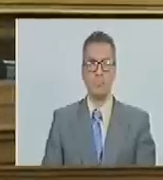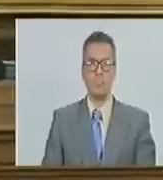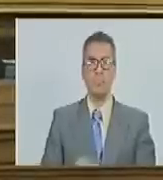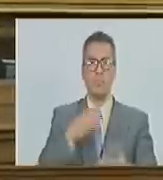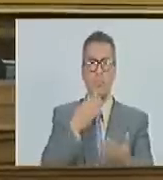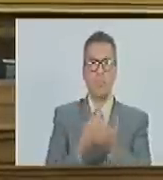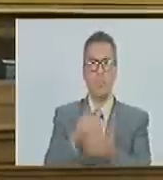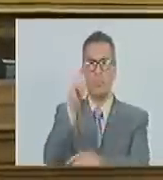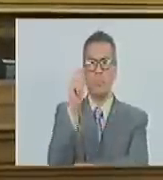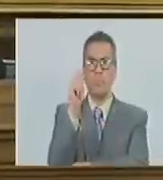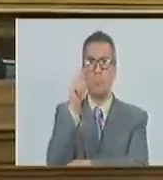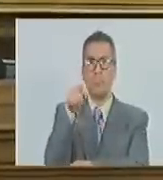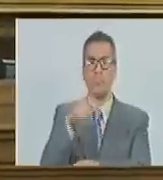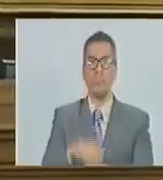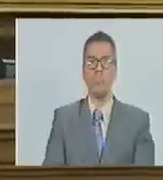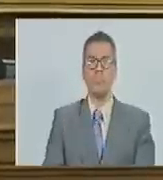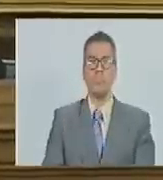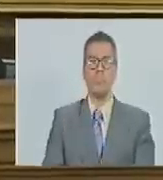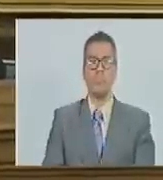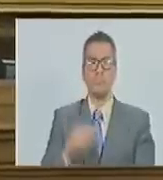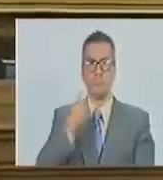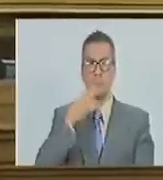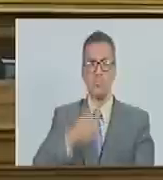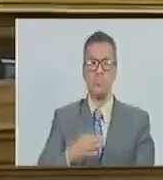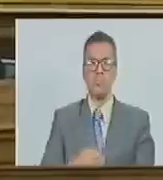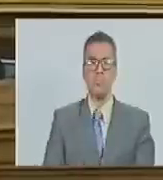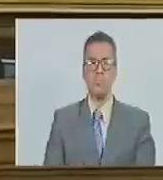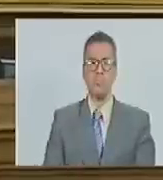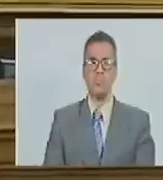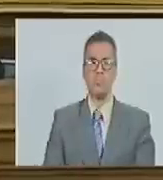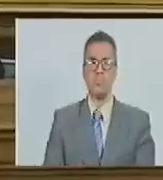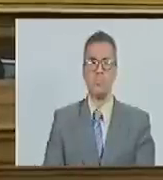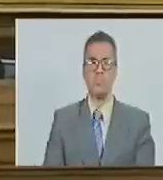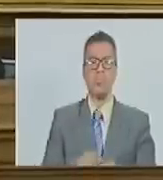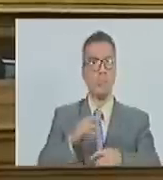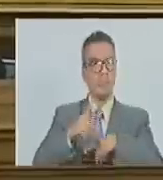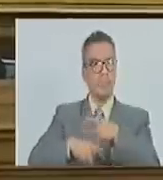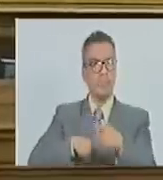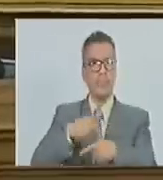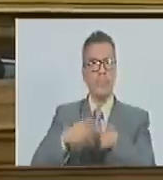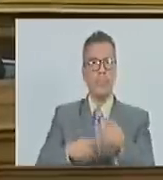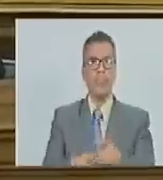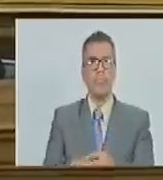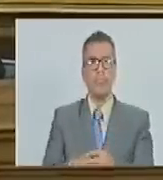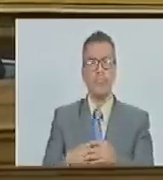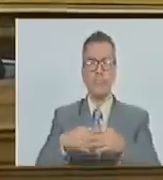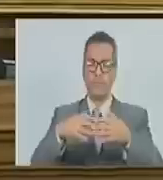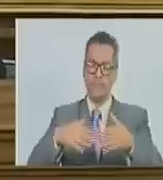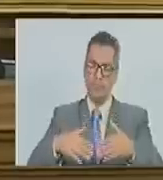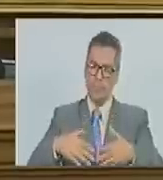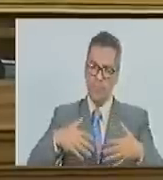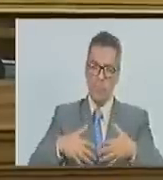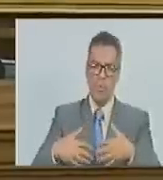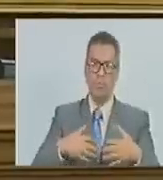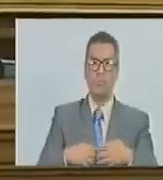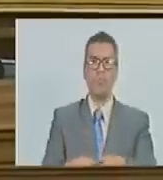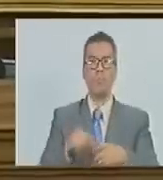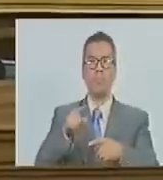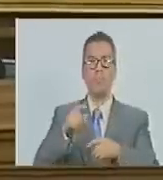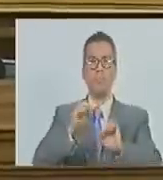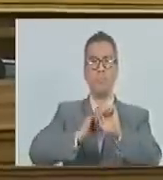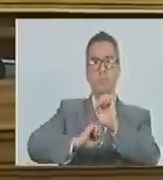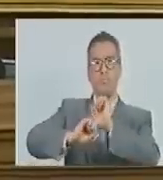Muchas gracias, diputado. En efecto, el proceso de lucha para la